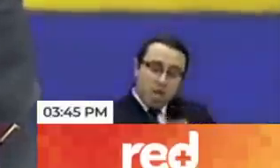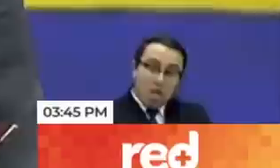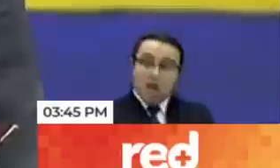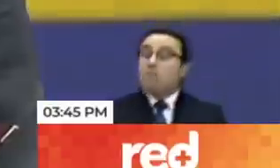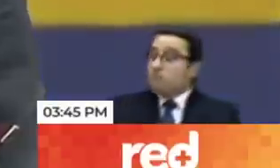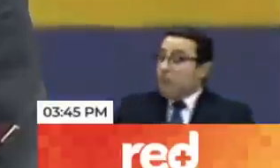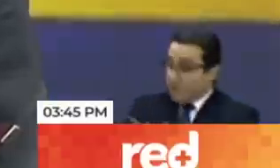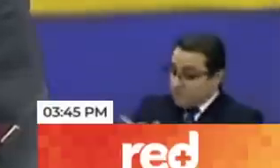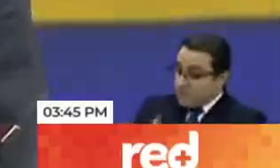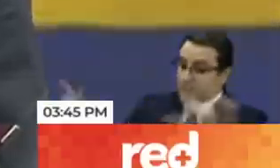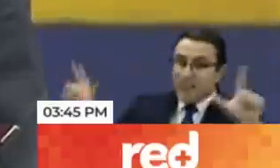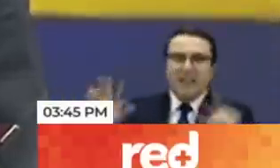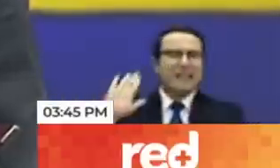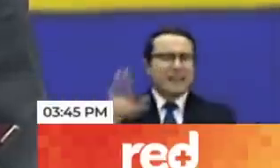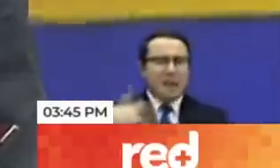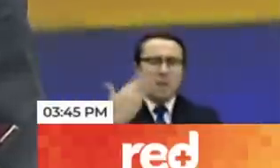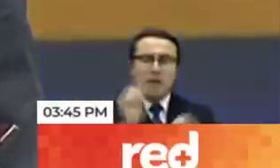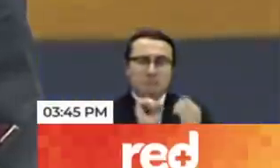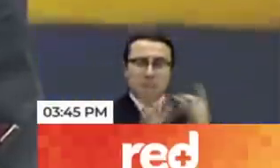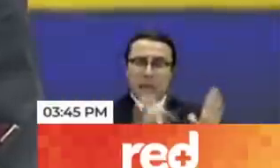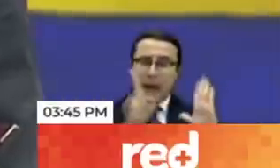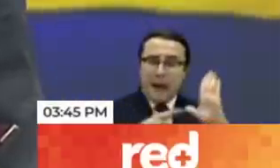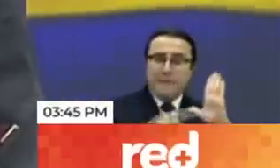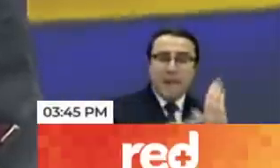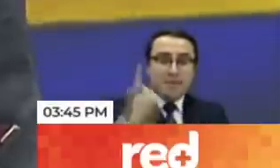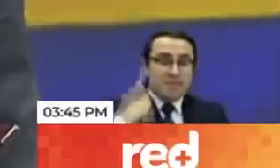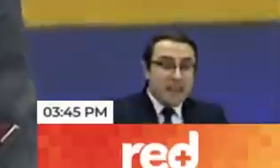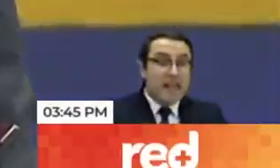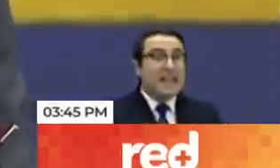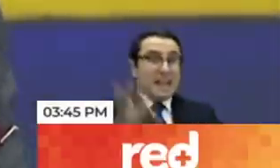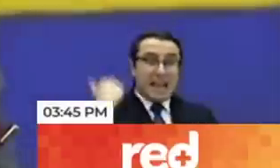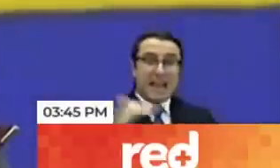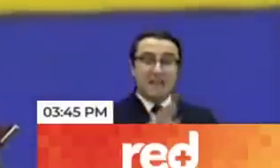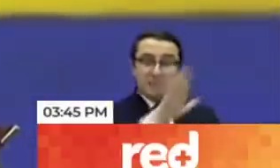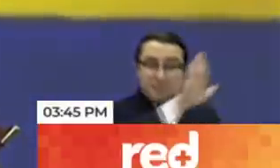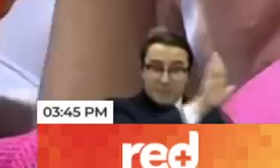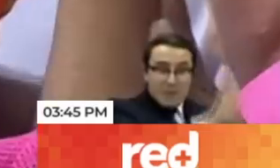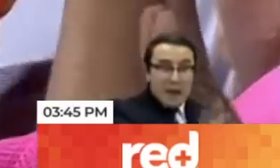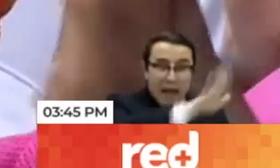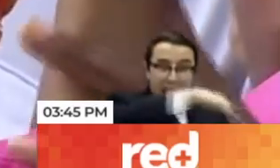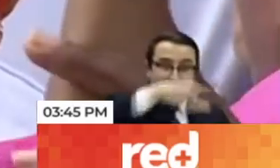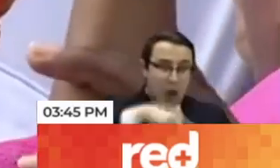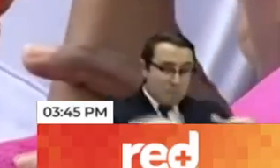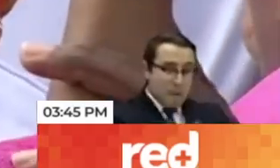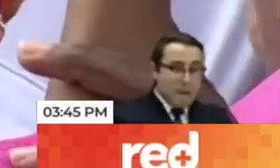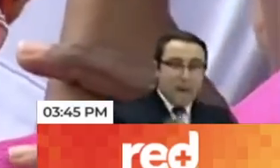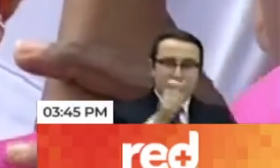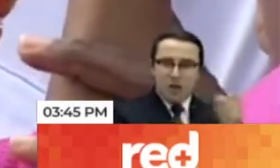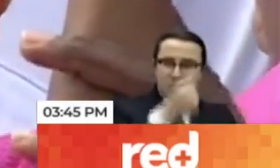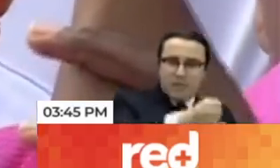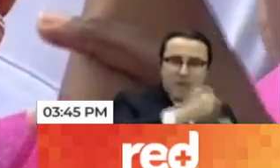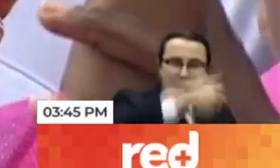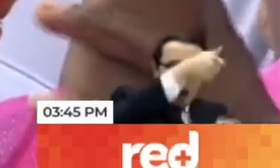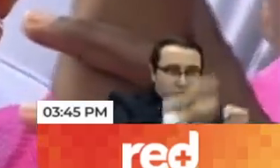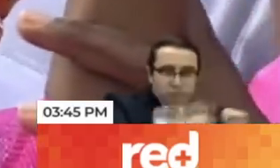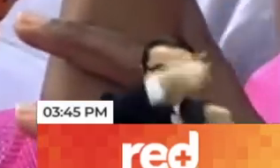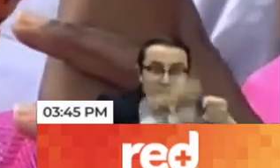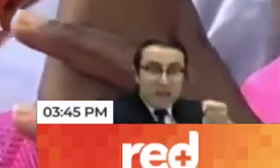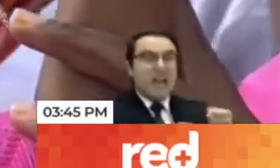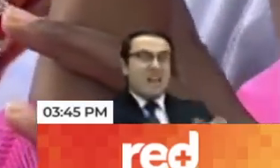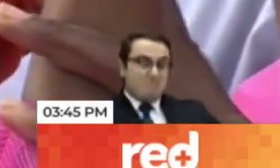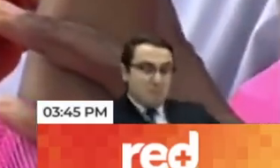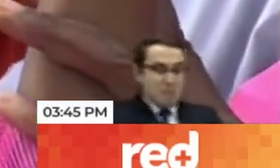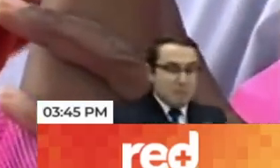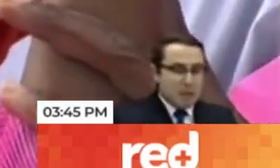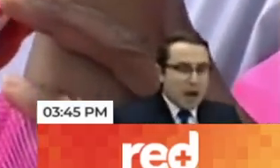sobrevivió a la Guerra de los Mil Días y a la masacre de las bananeras, el que reivindicaba los derechos de los obreros, los trabajadores, los campesinos. Soy